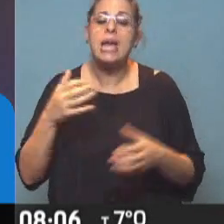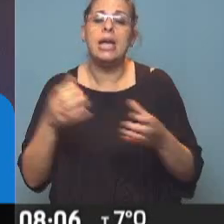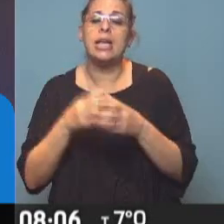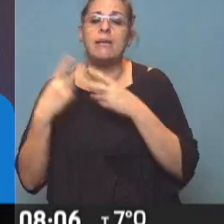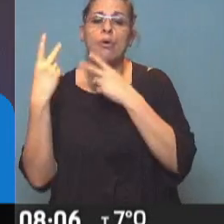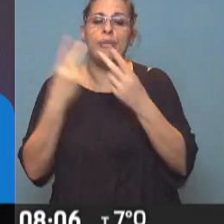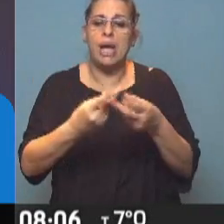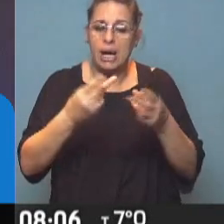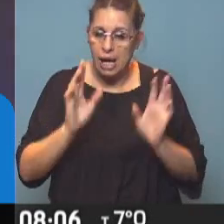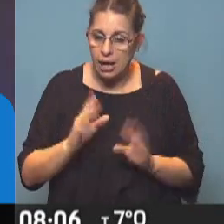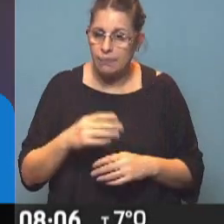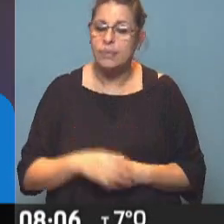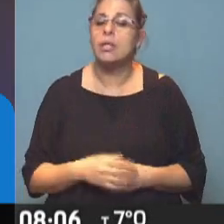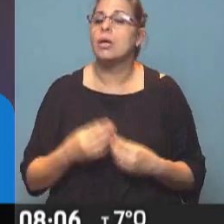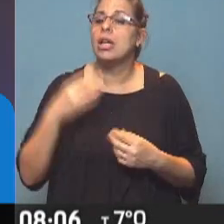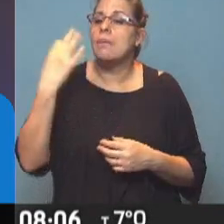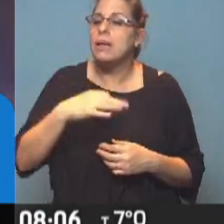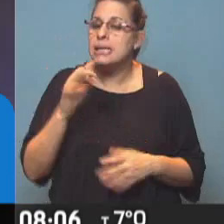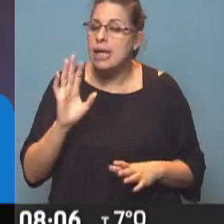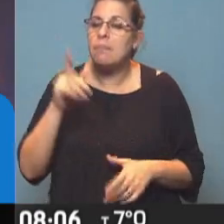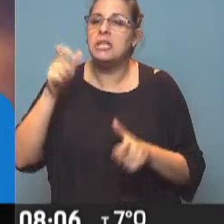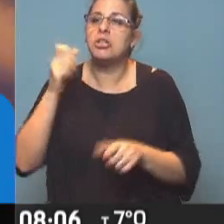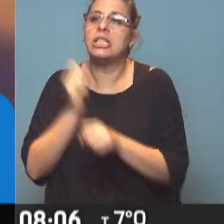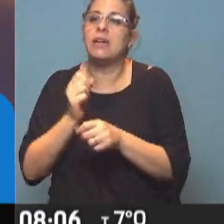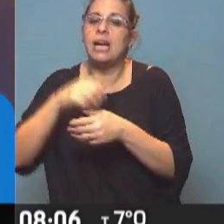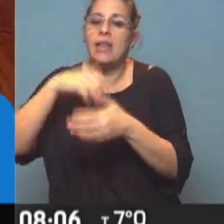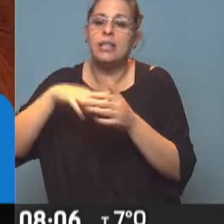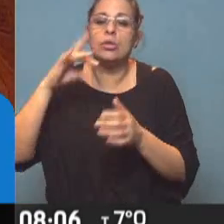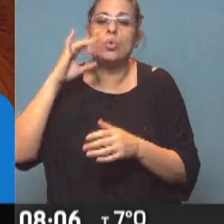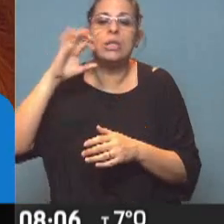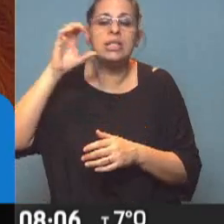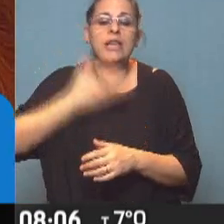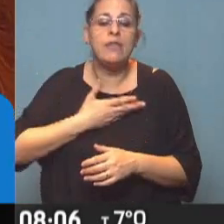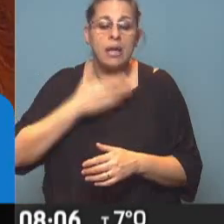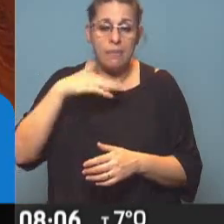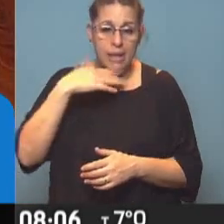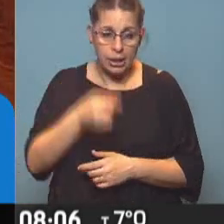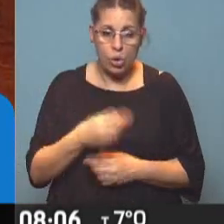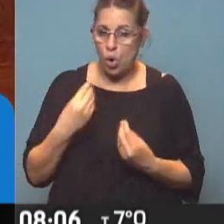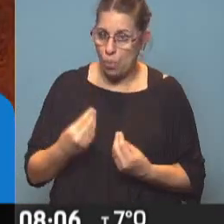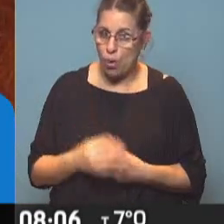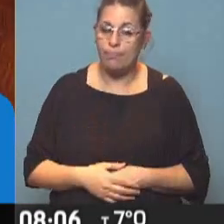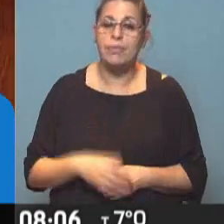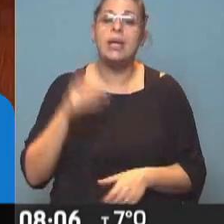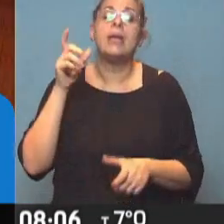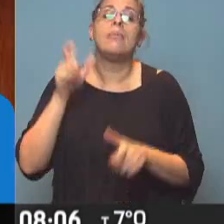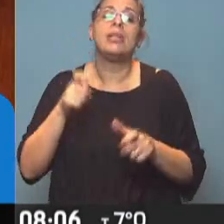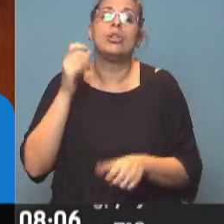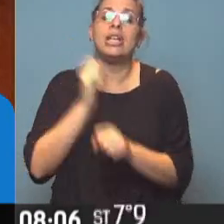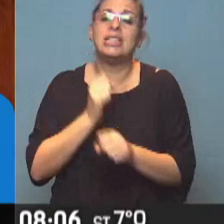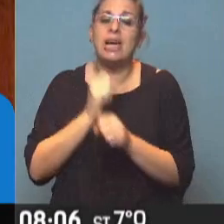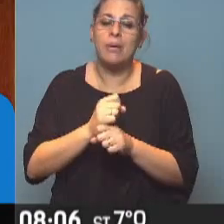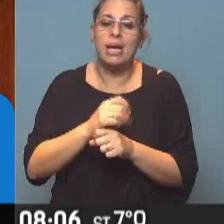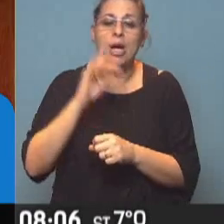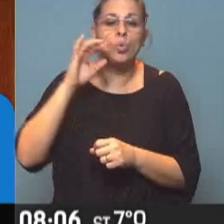viajado especialmente? ¿Son personas que trabajan en UNICEF México? Principalmente personas que trabajan en UNICEF